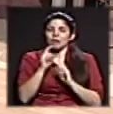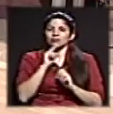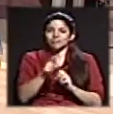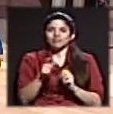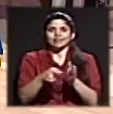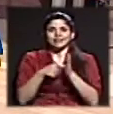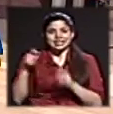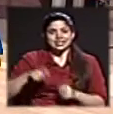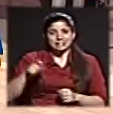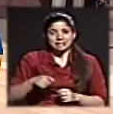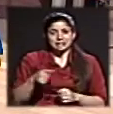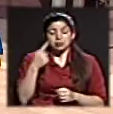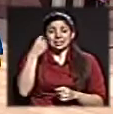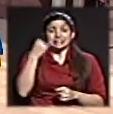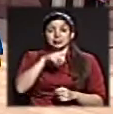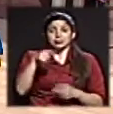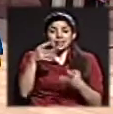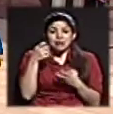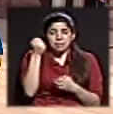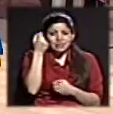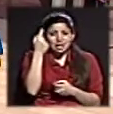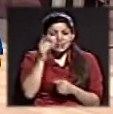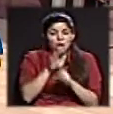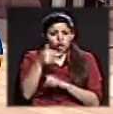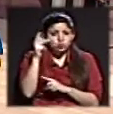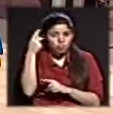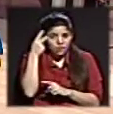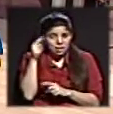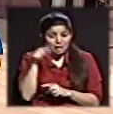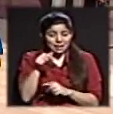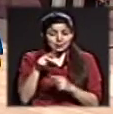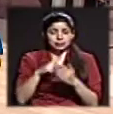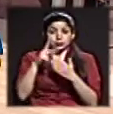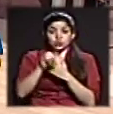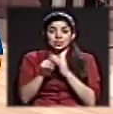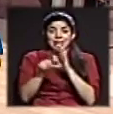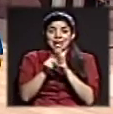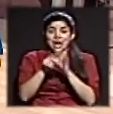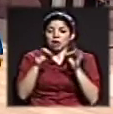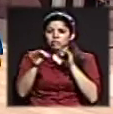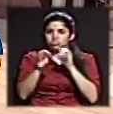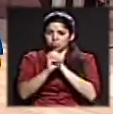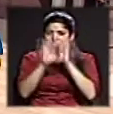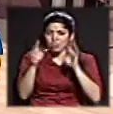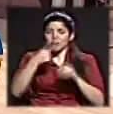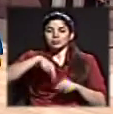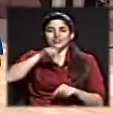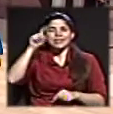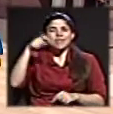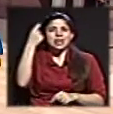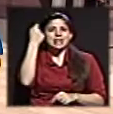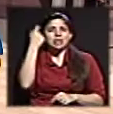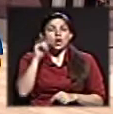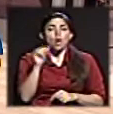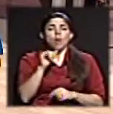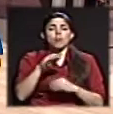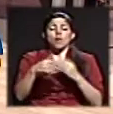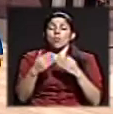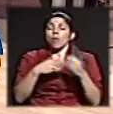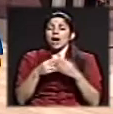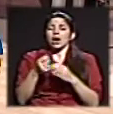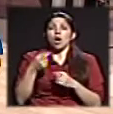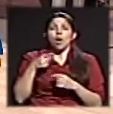porque para entender, digamos, el acoso político, y este proyecto de ley lo define muy bien, deberíamos entenderlo como toda omisión,